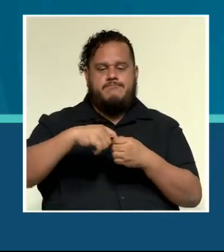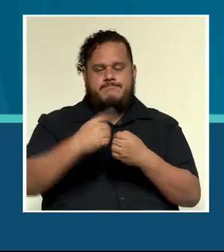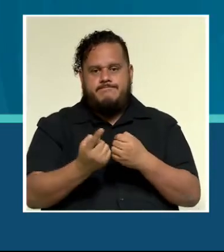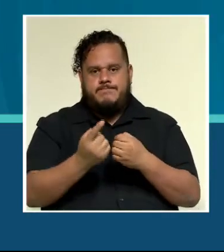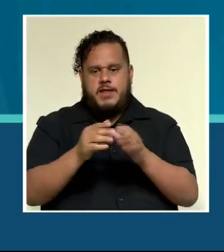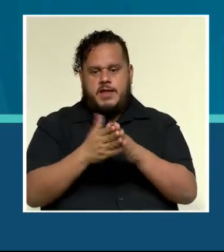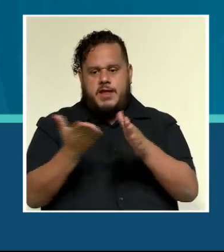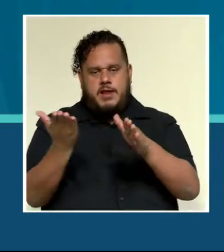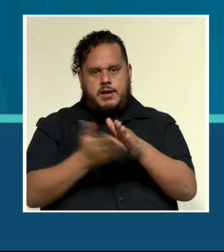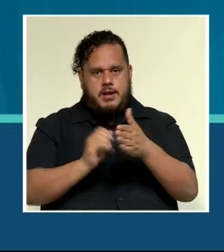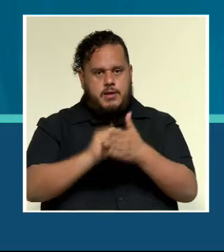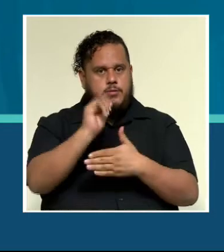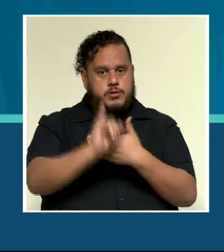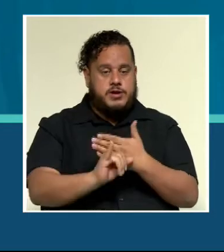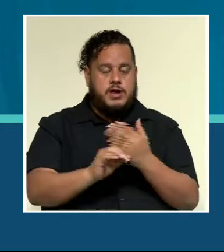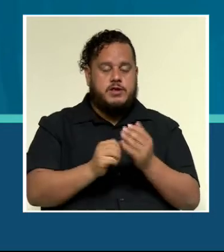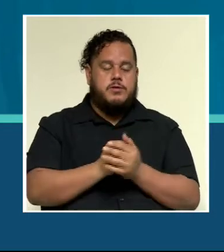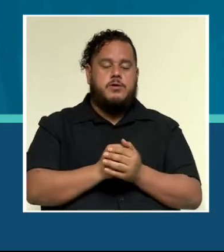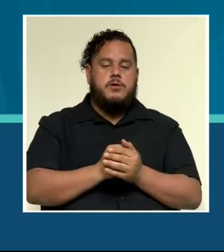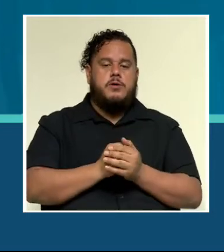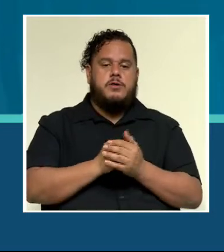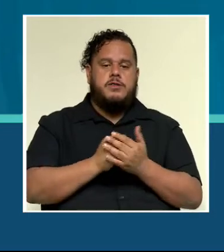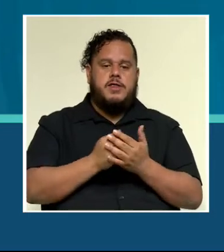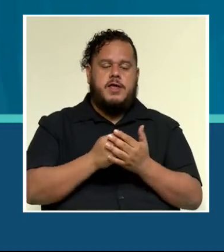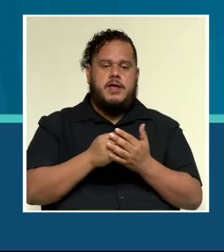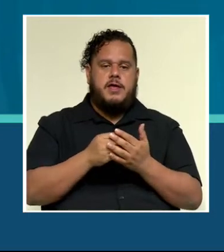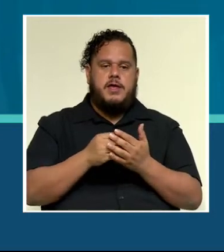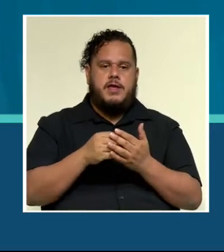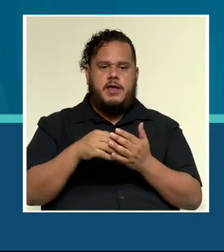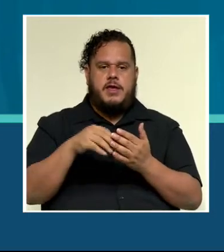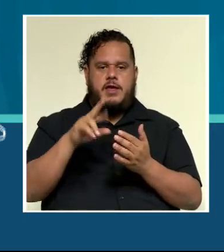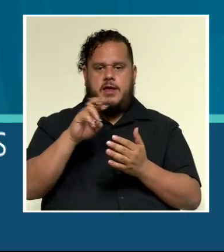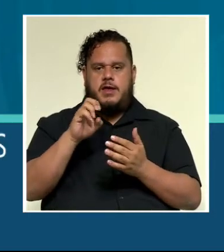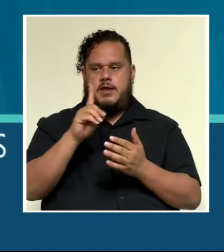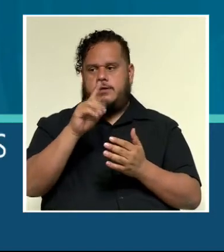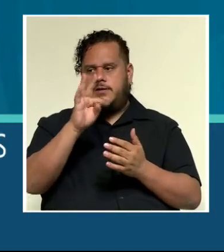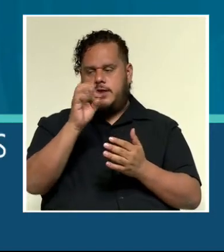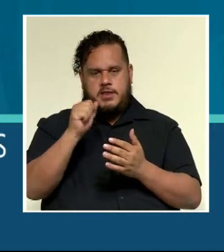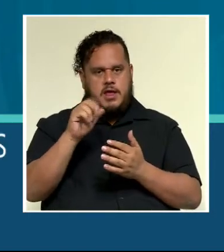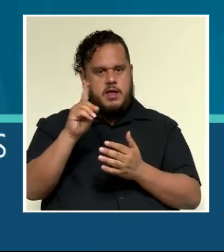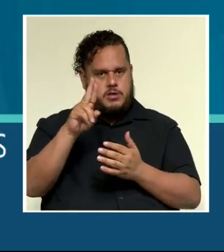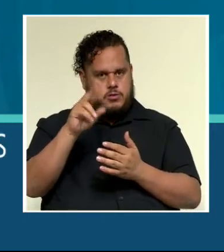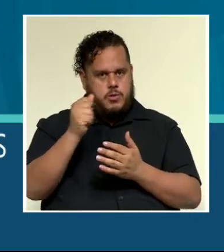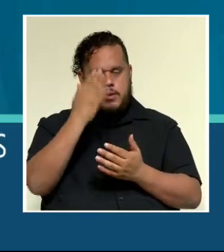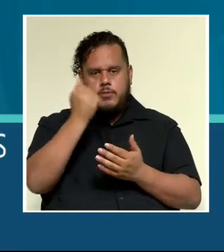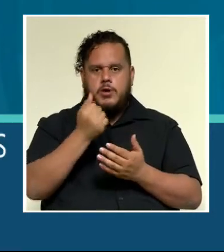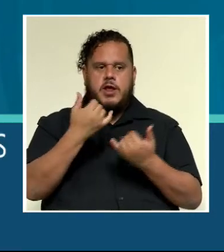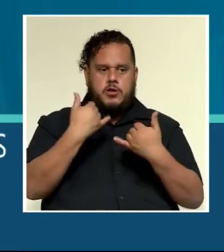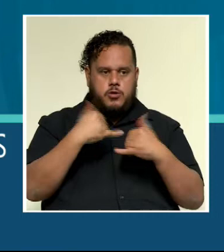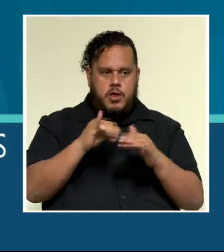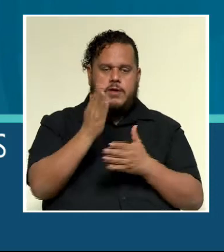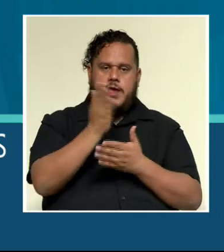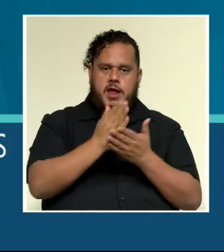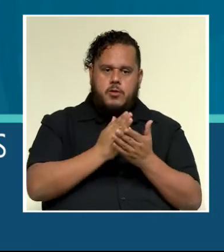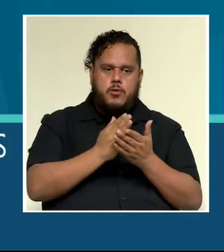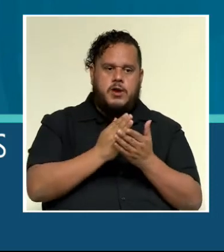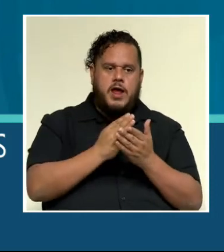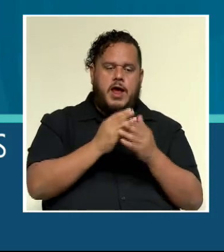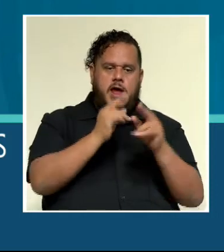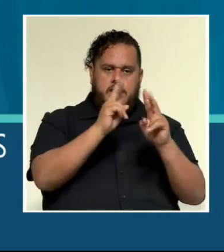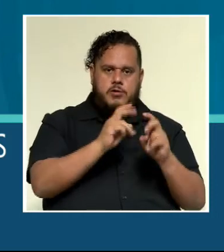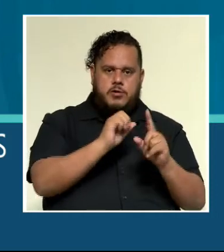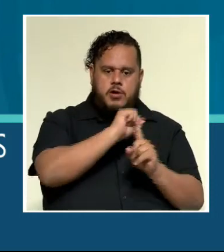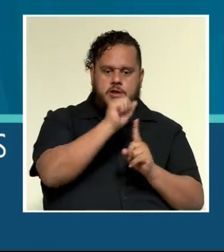dual. Esto en razón de que existen varias fracciones que en la Comisión de Asuntos Hacendarios han ido